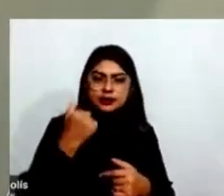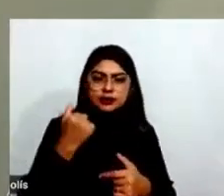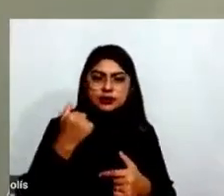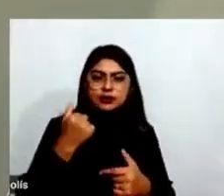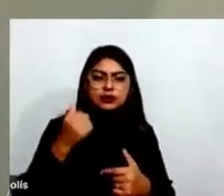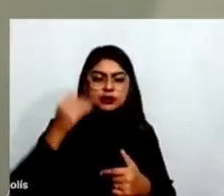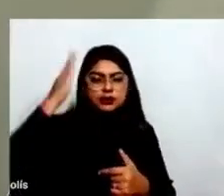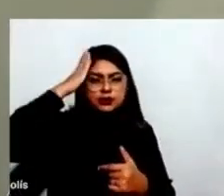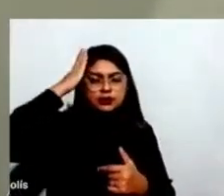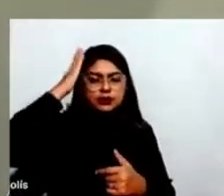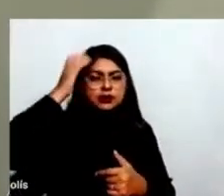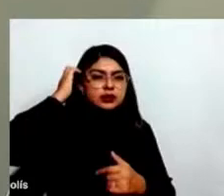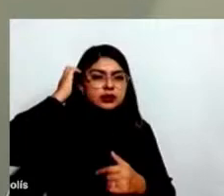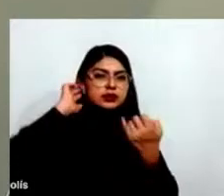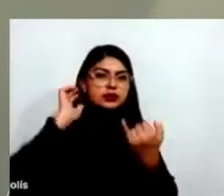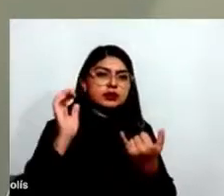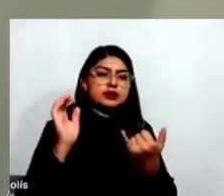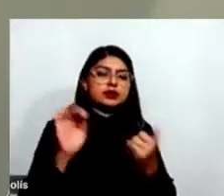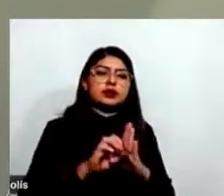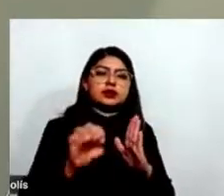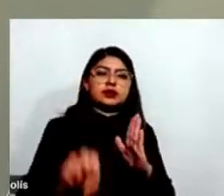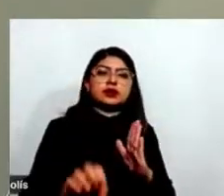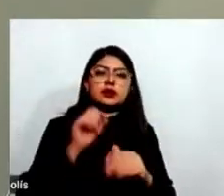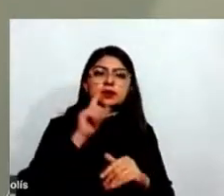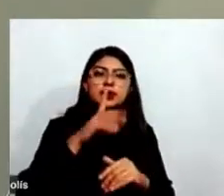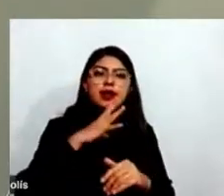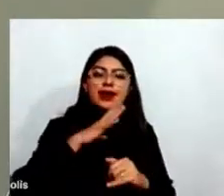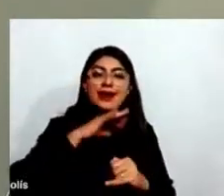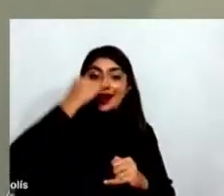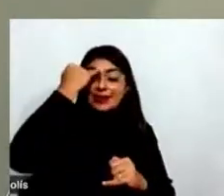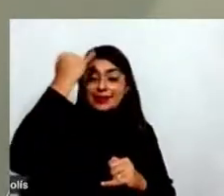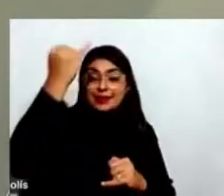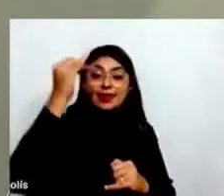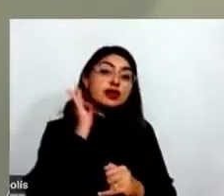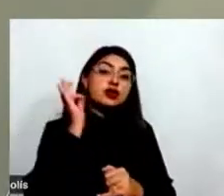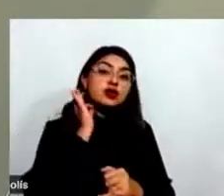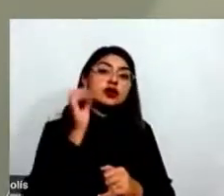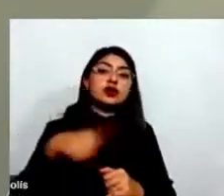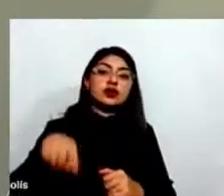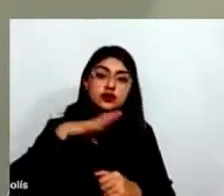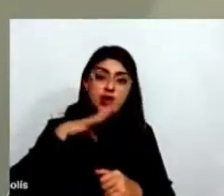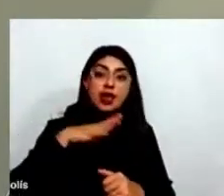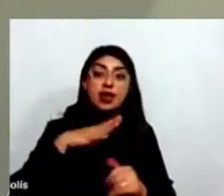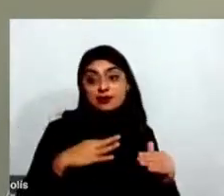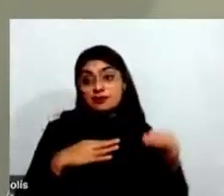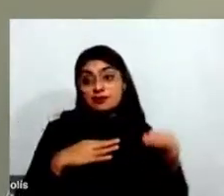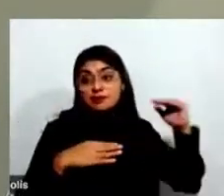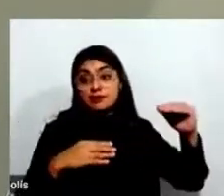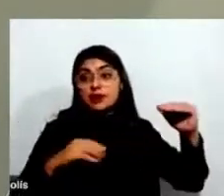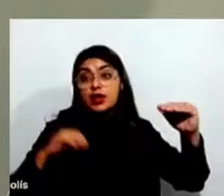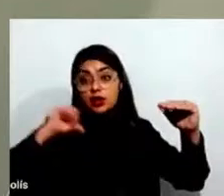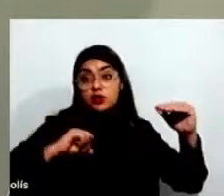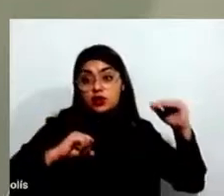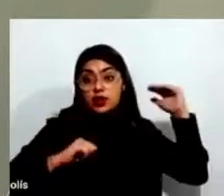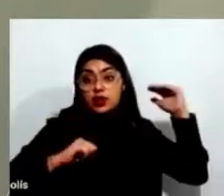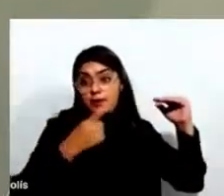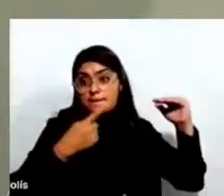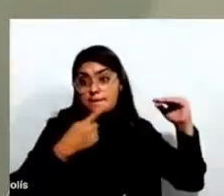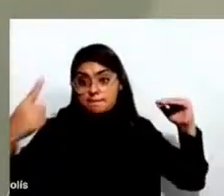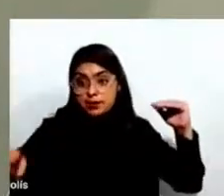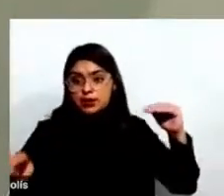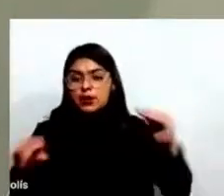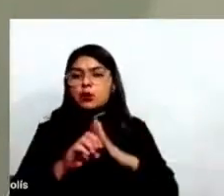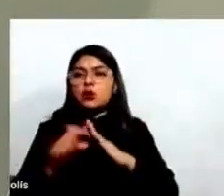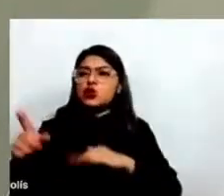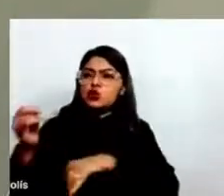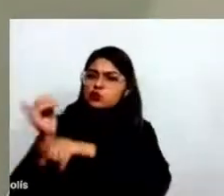de que los fiscales sí reciben instrucciones de sus superiores. Sí les pueden decir, investigue este tipo de delitos, o le vamos a dar prioridad a este